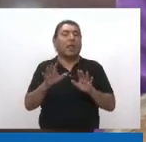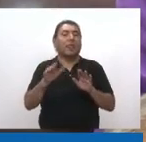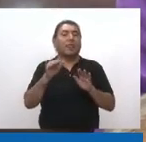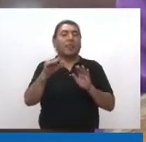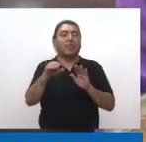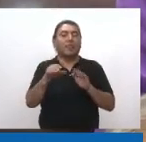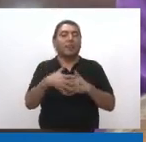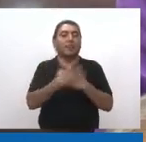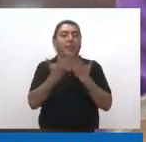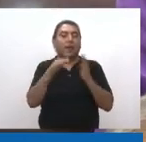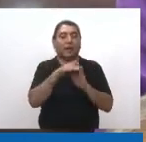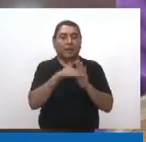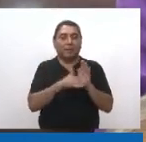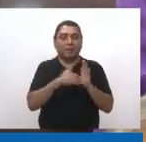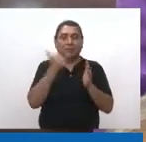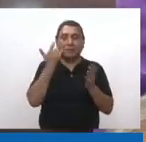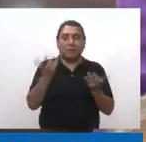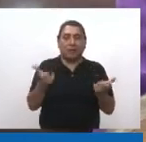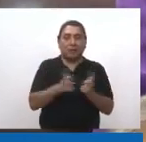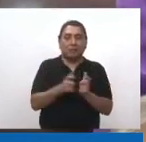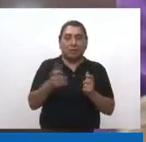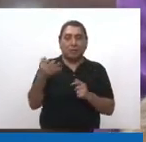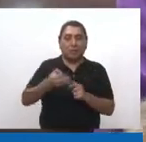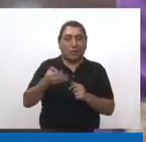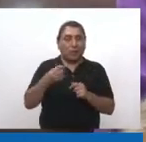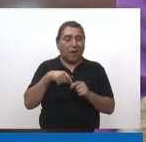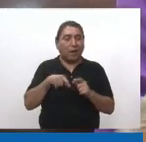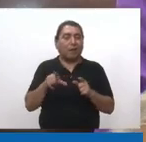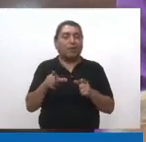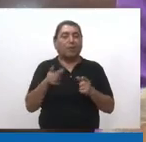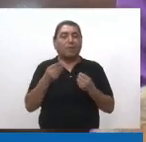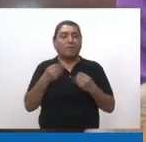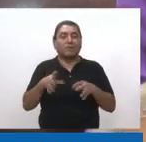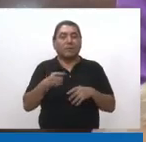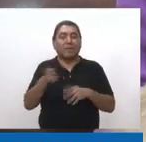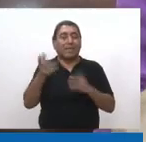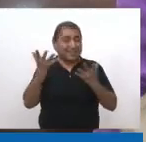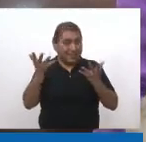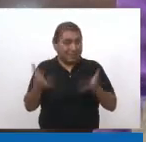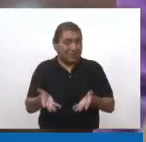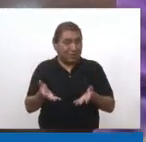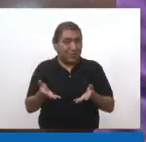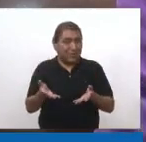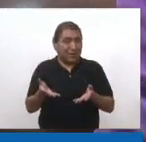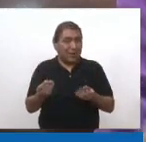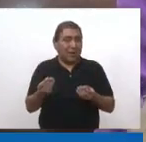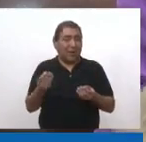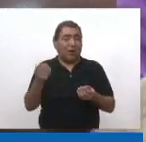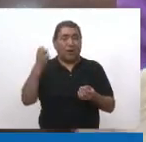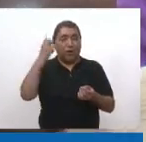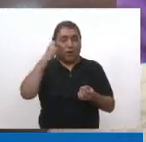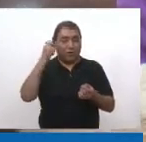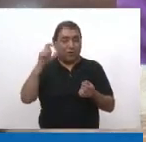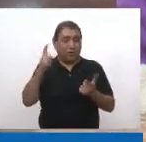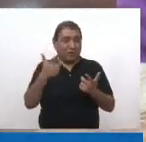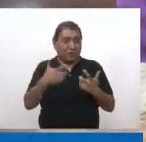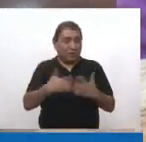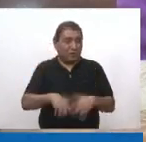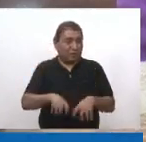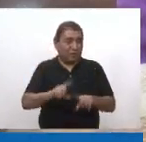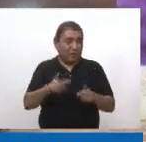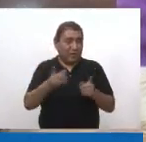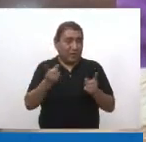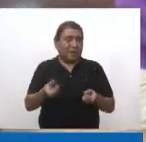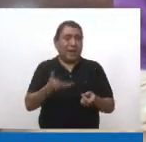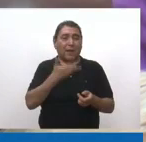estábamos en sesiones extraordinarias cuando entró vigencia. O sea que tampoco se acredita que el Congreso no estuviera funcionando. Más bien diríamos